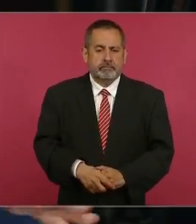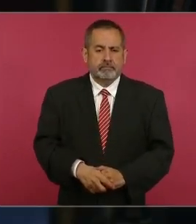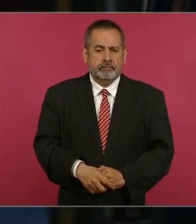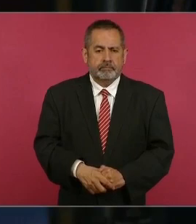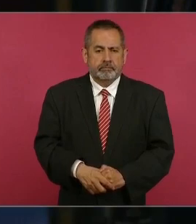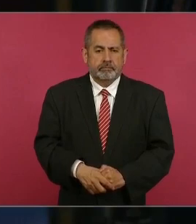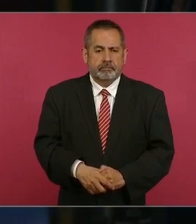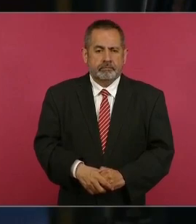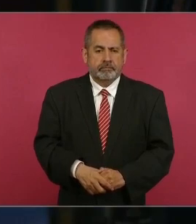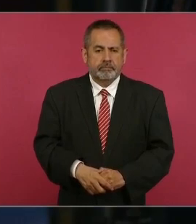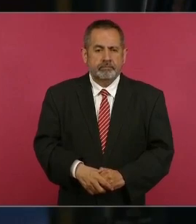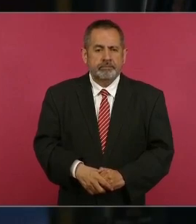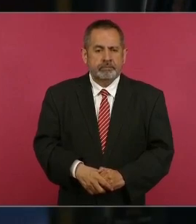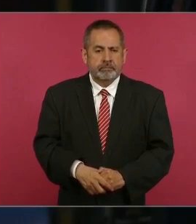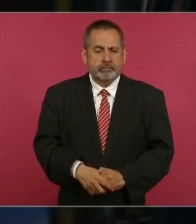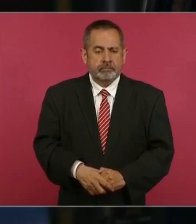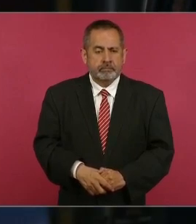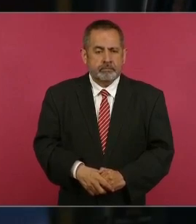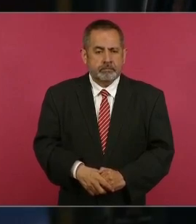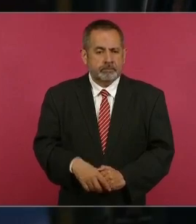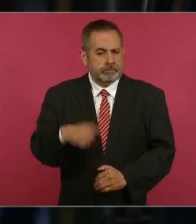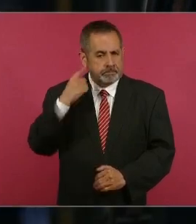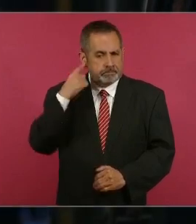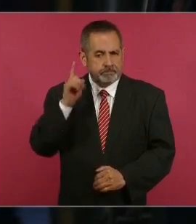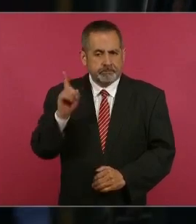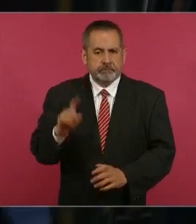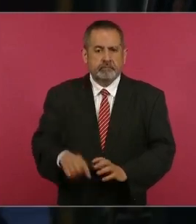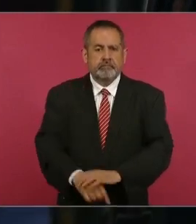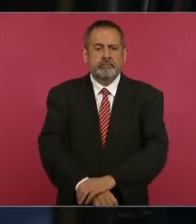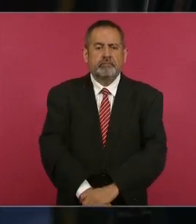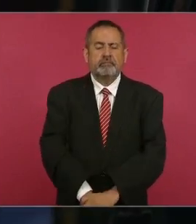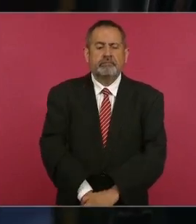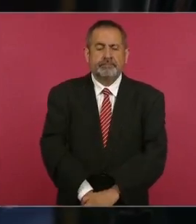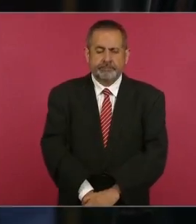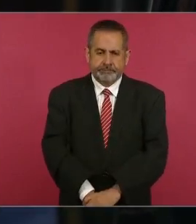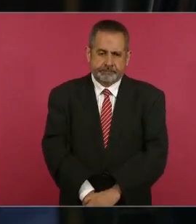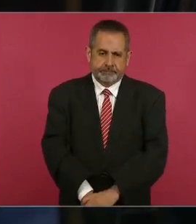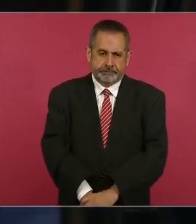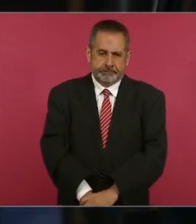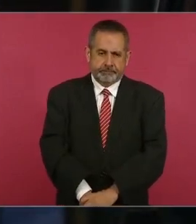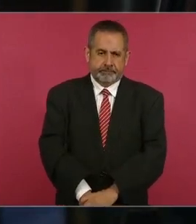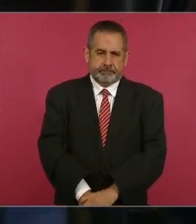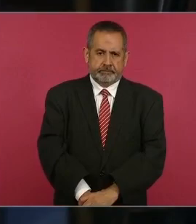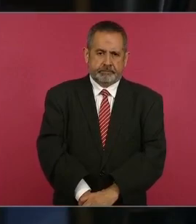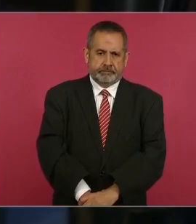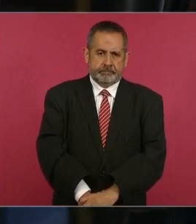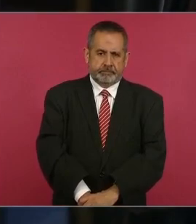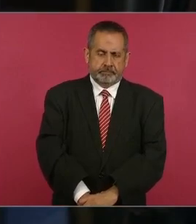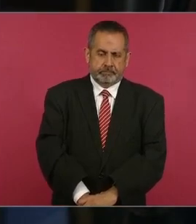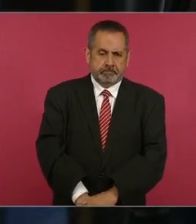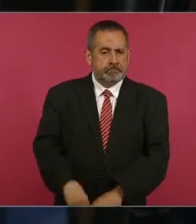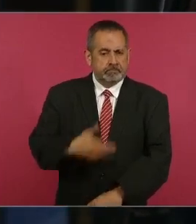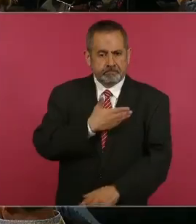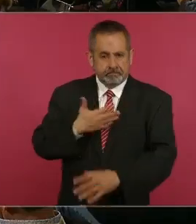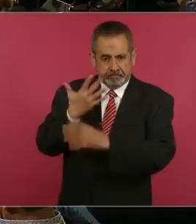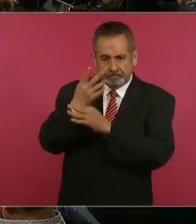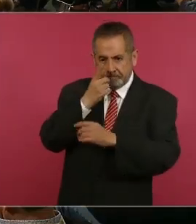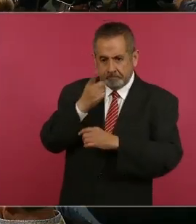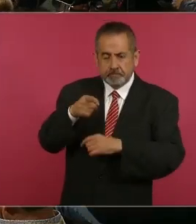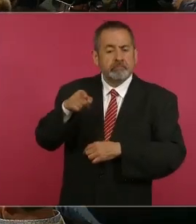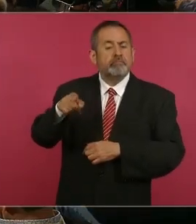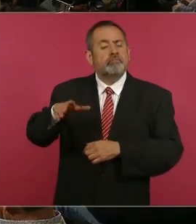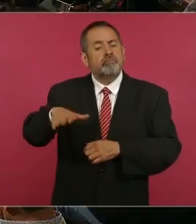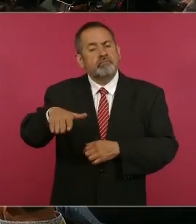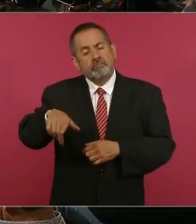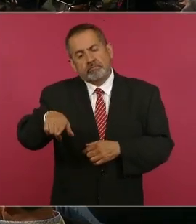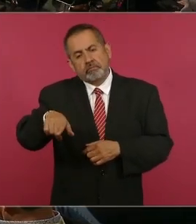planicie, está inundada. ¿Algún reporte que tenga de la situación que hay en todas estas zonas que la verdad básicamente, más precaria, presidente?